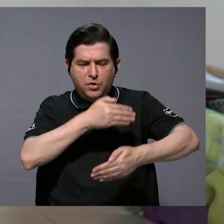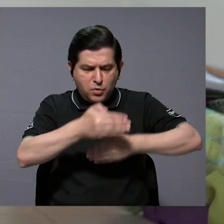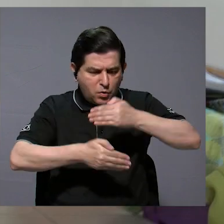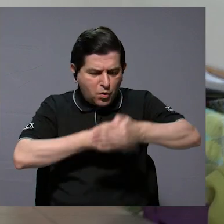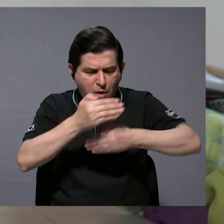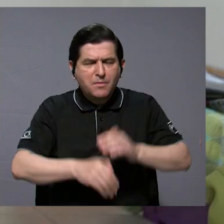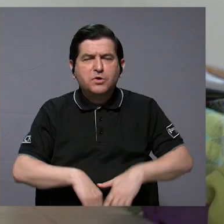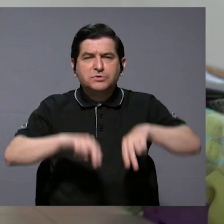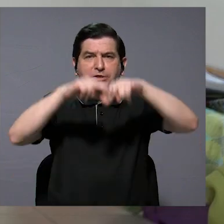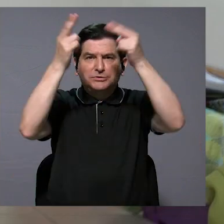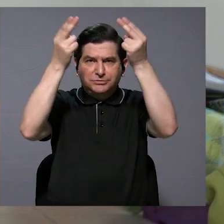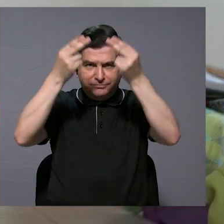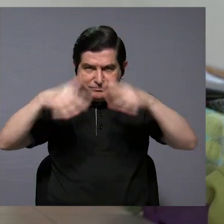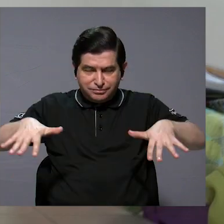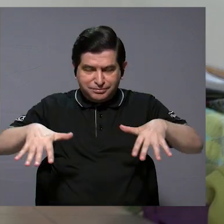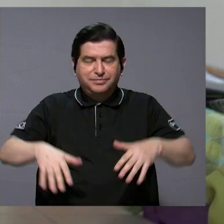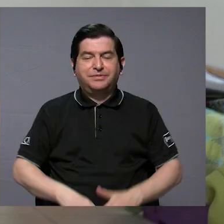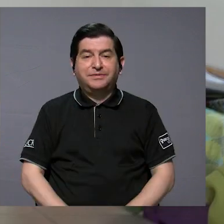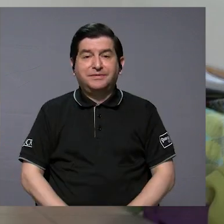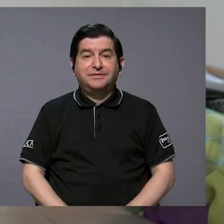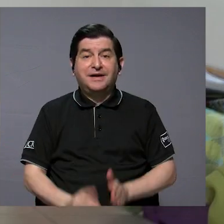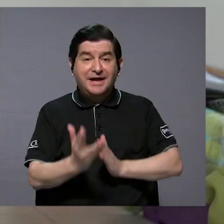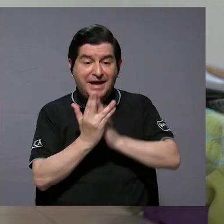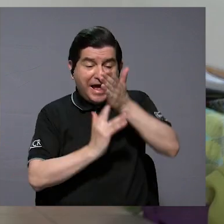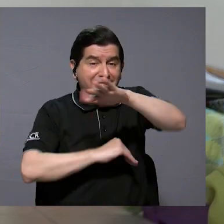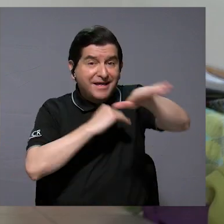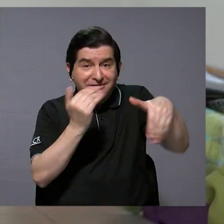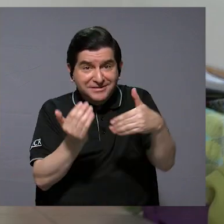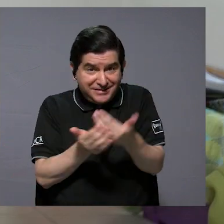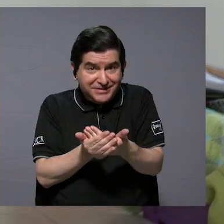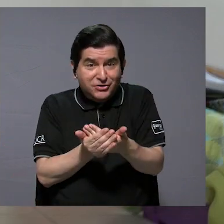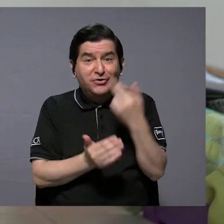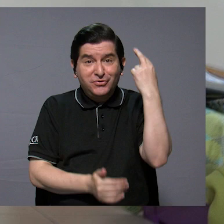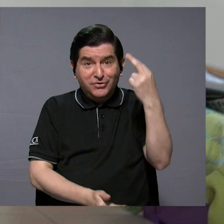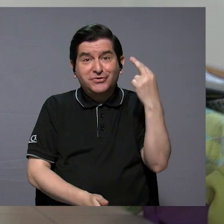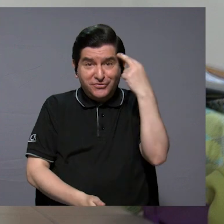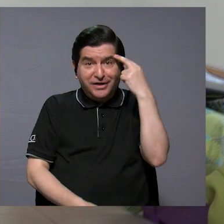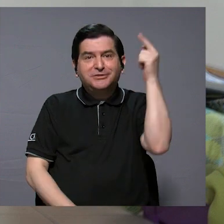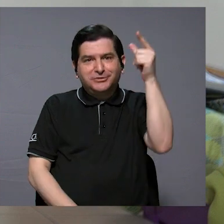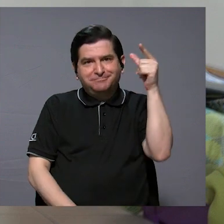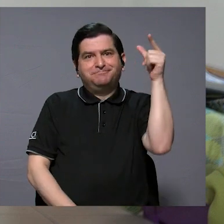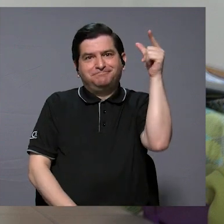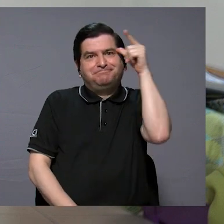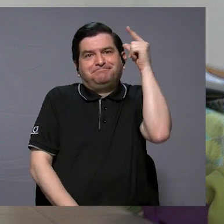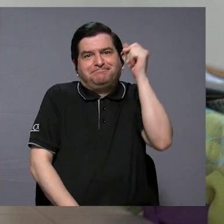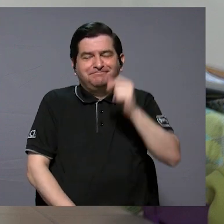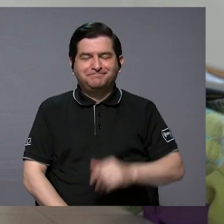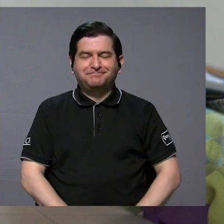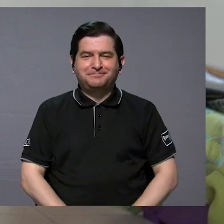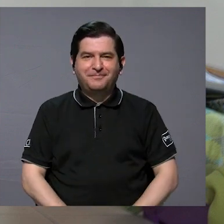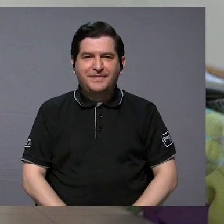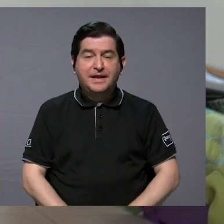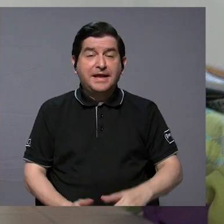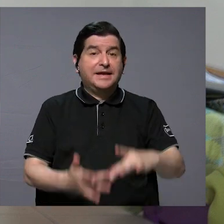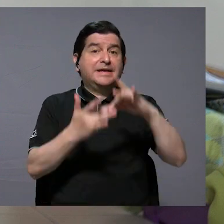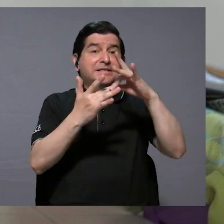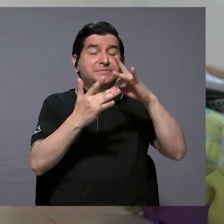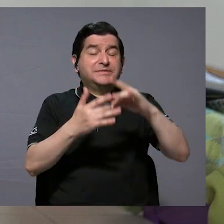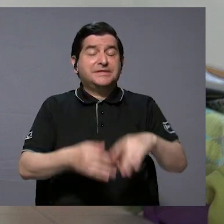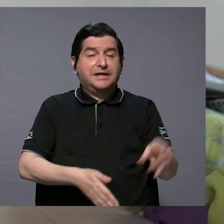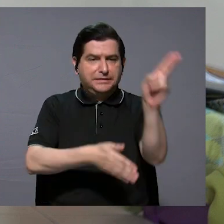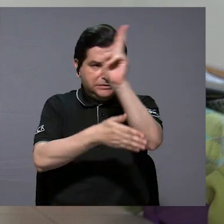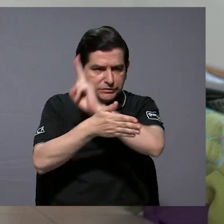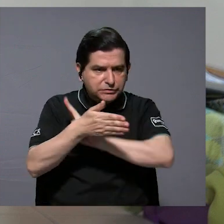Después del proceso de virtualidad que atravesamos todos, todas por razones obvias,